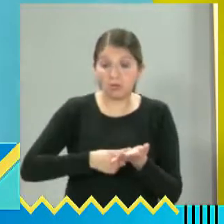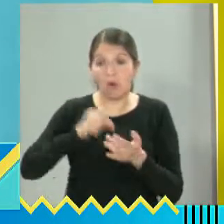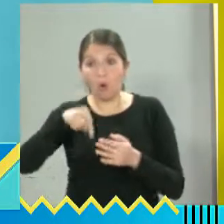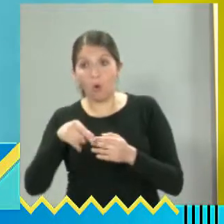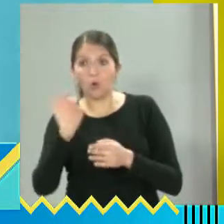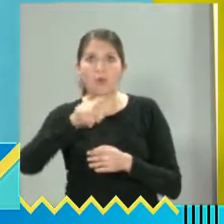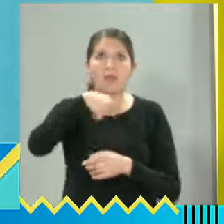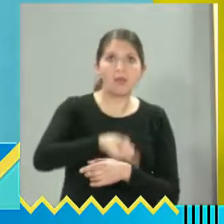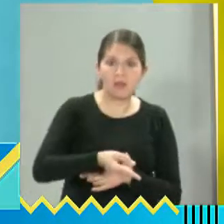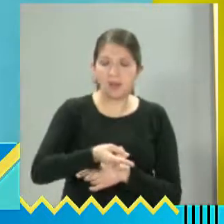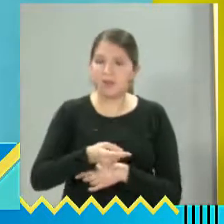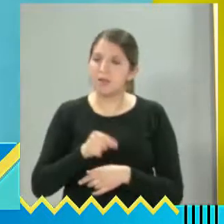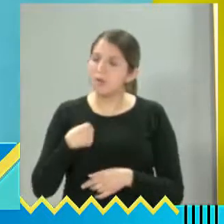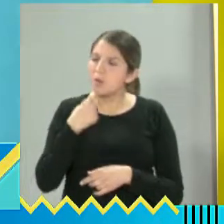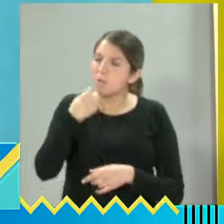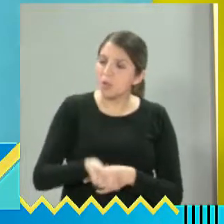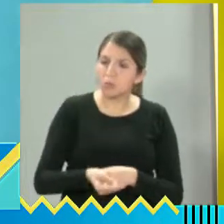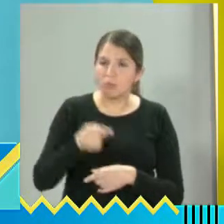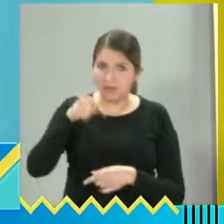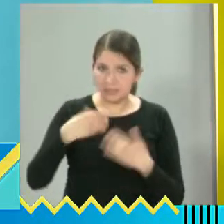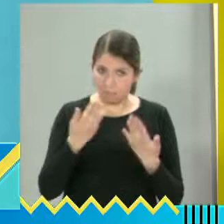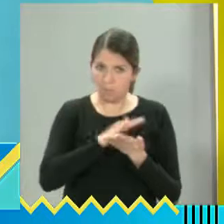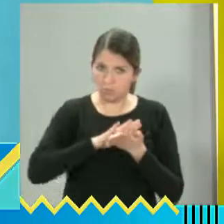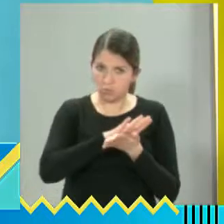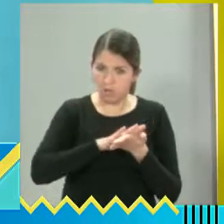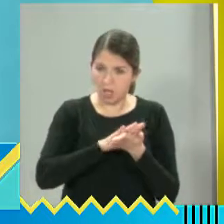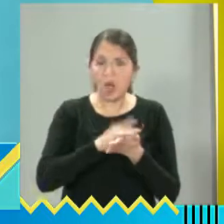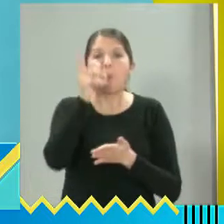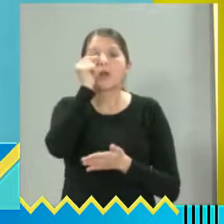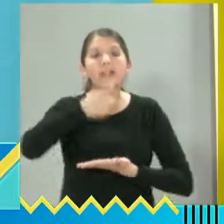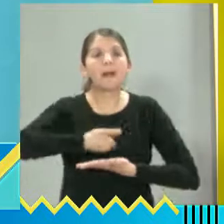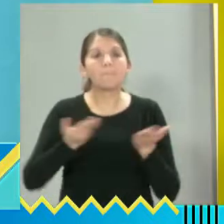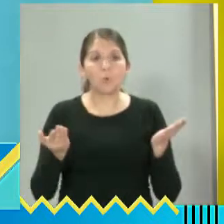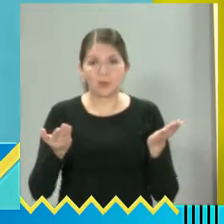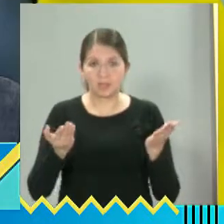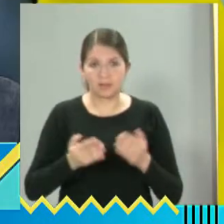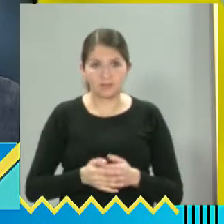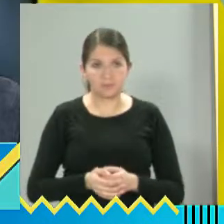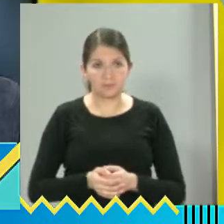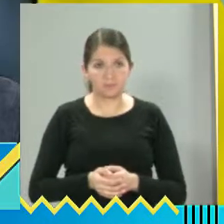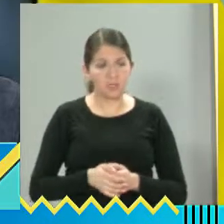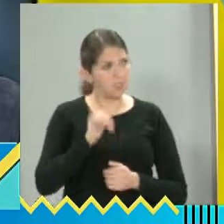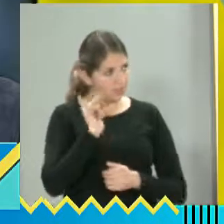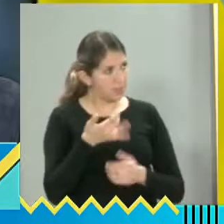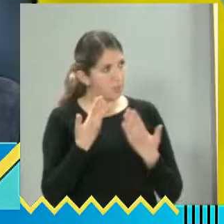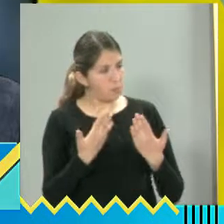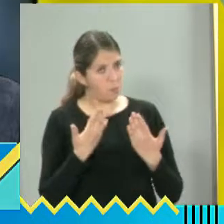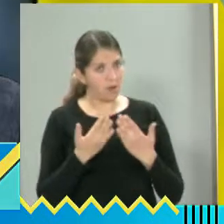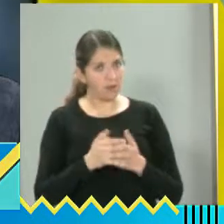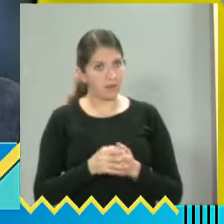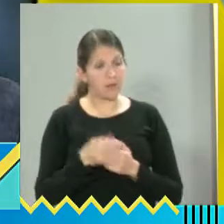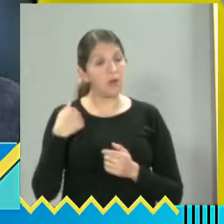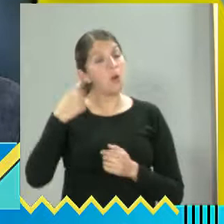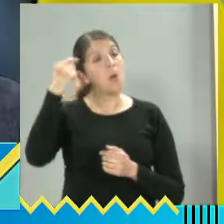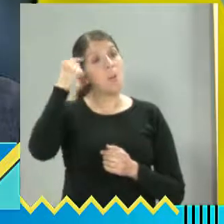otro, ¿cuánto hay de posibilidad de una política pública pensada así? Muchísimo, y creo que es el futuro